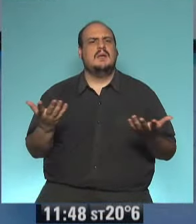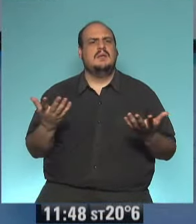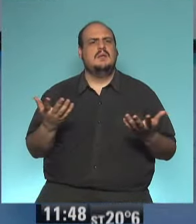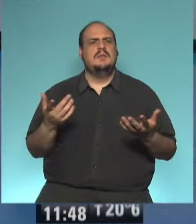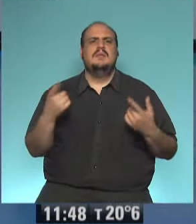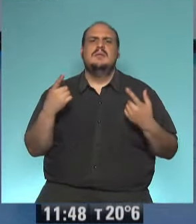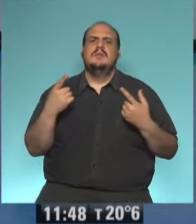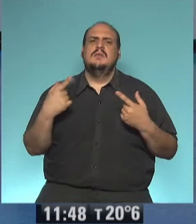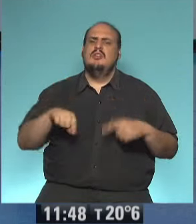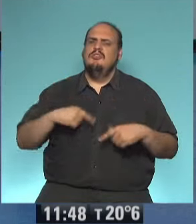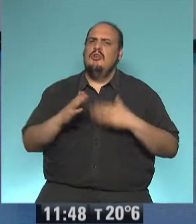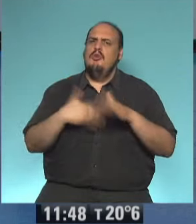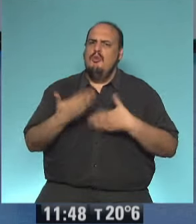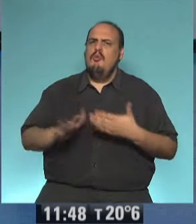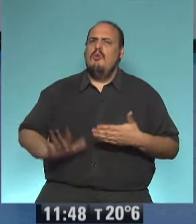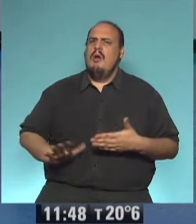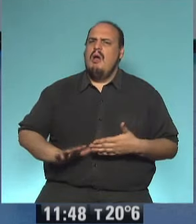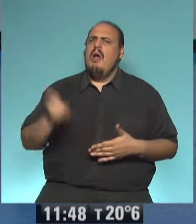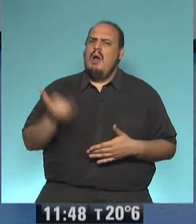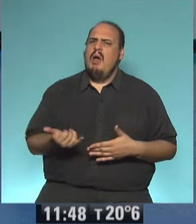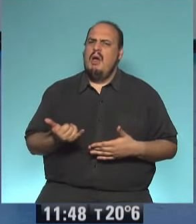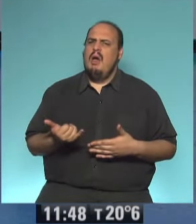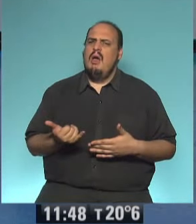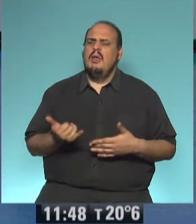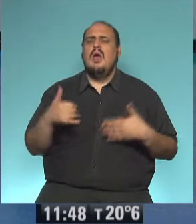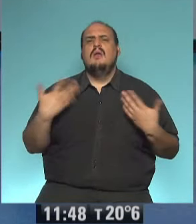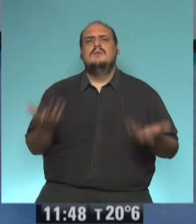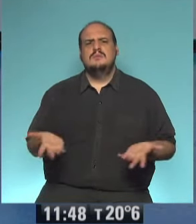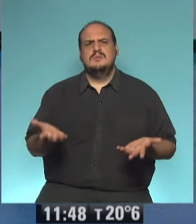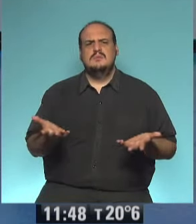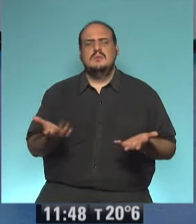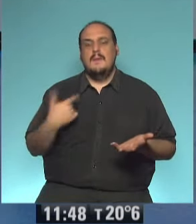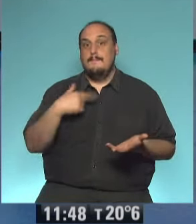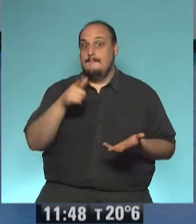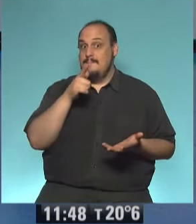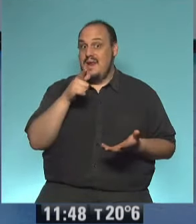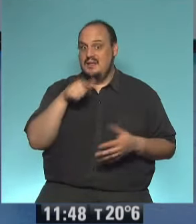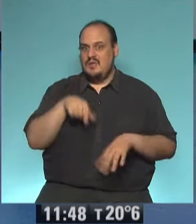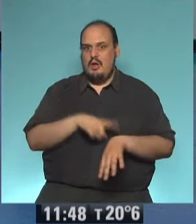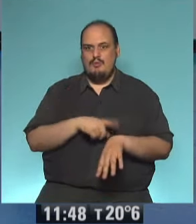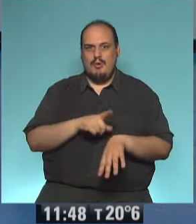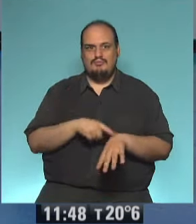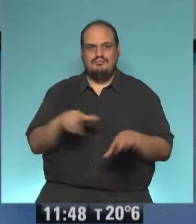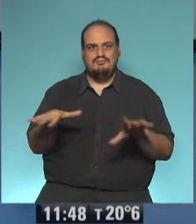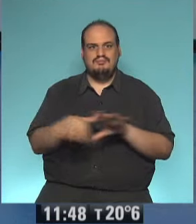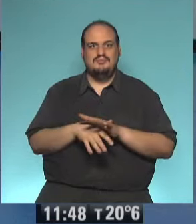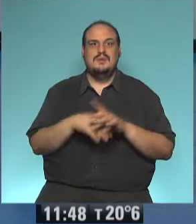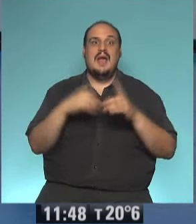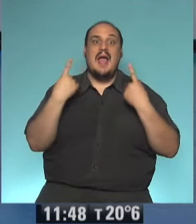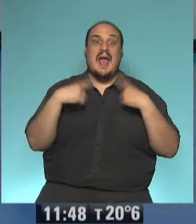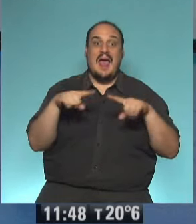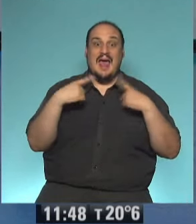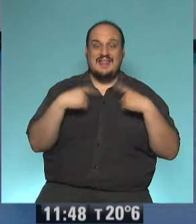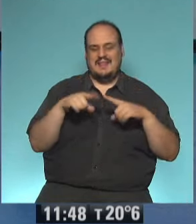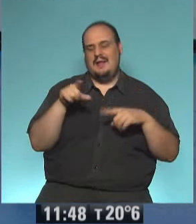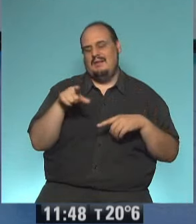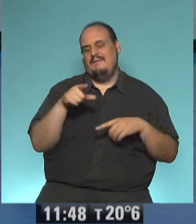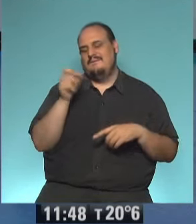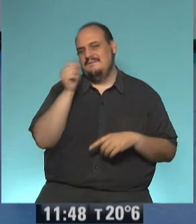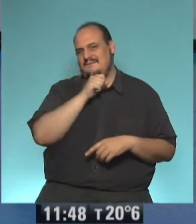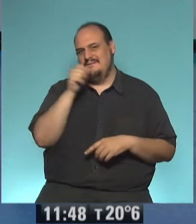tenemos muchísimas ganas de jugar un juego. Así que, ¿sabes qué? Me parece que es un muy buen momento para cantar un tema que nos encanta,